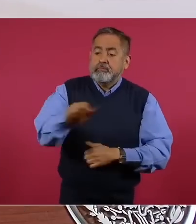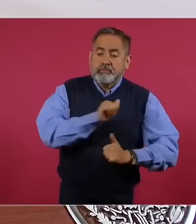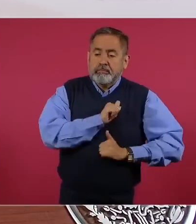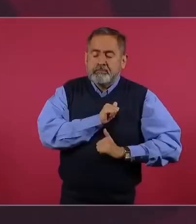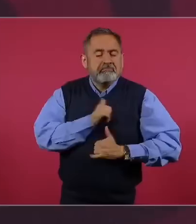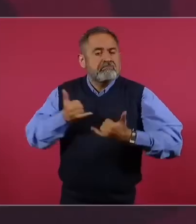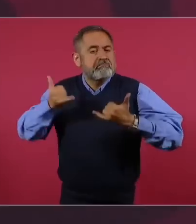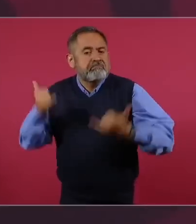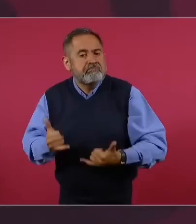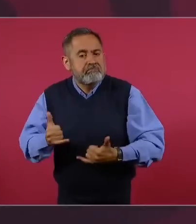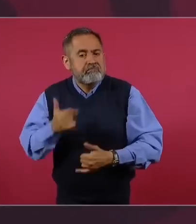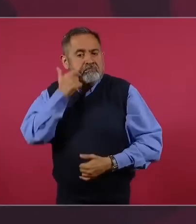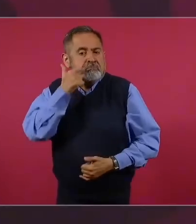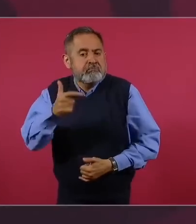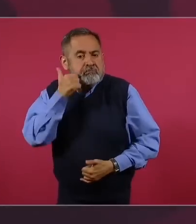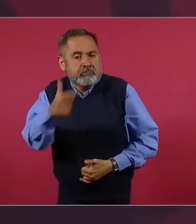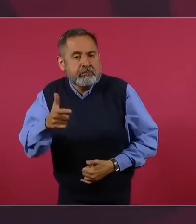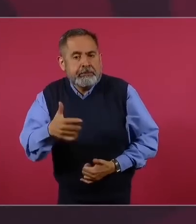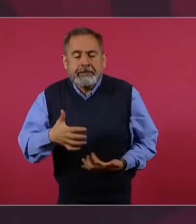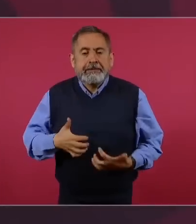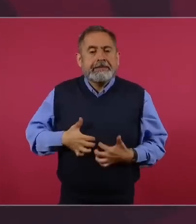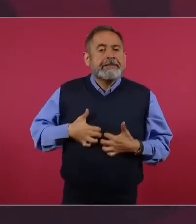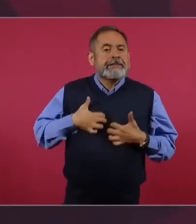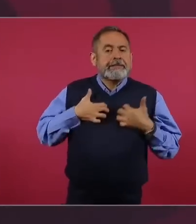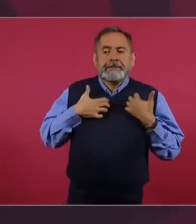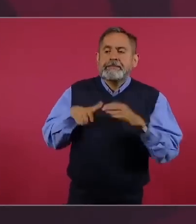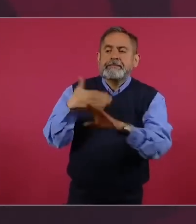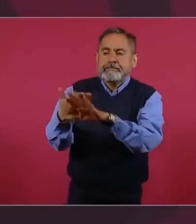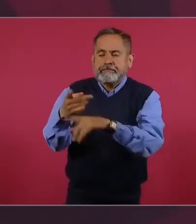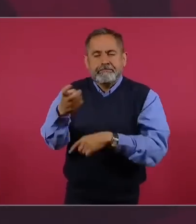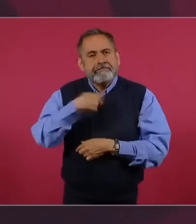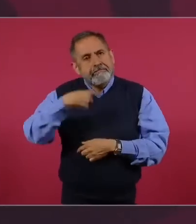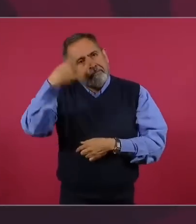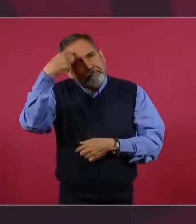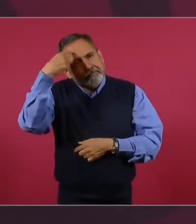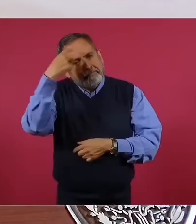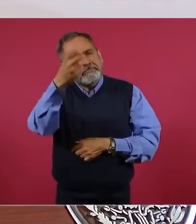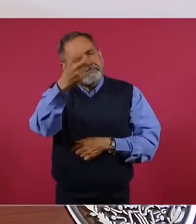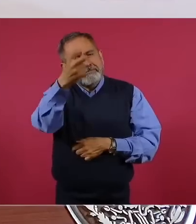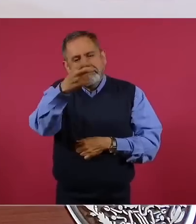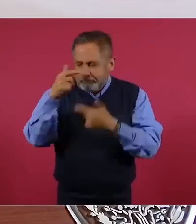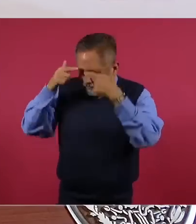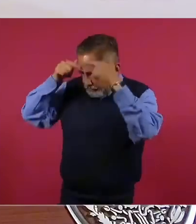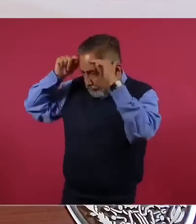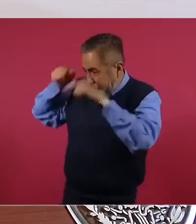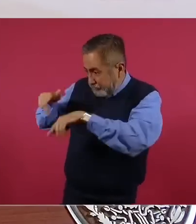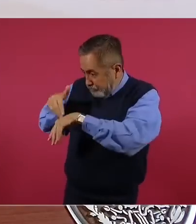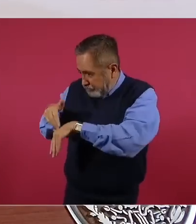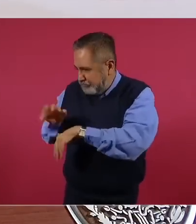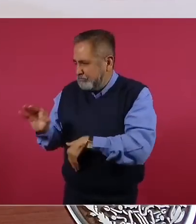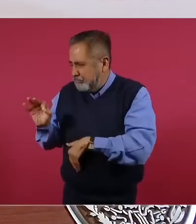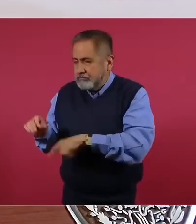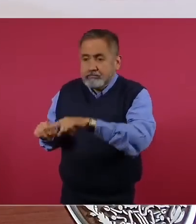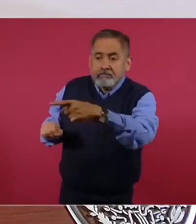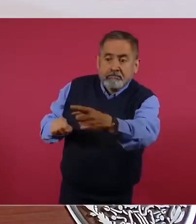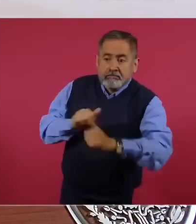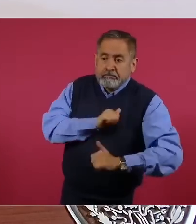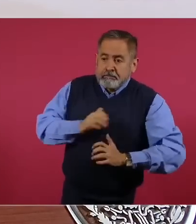con Morena, en los diputados, en la Cámara de Senadores, que siga la transformación y que no se nos